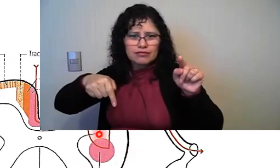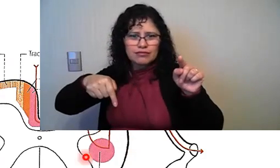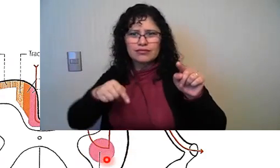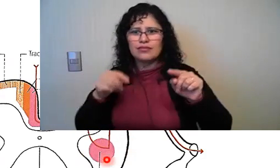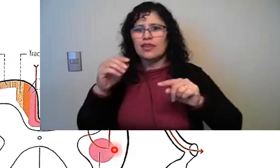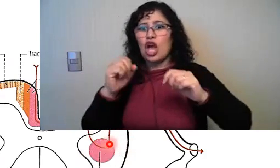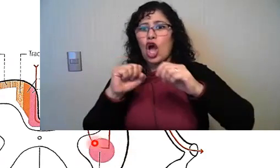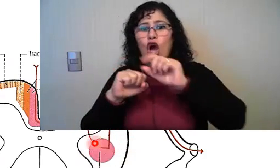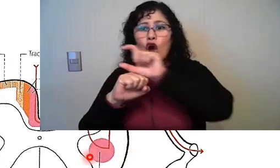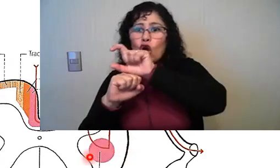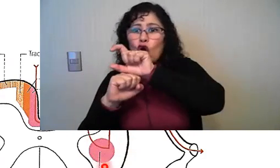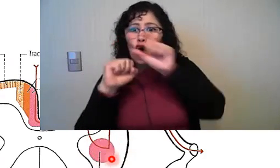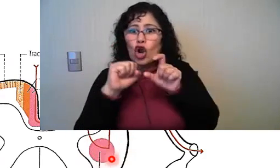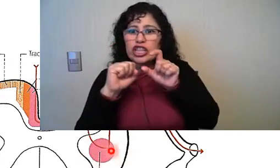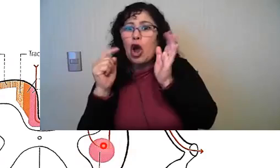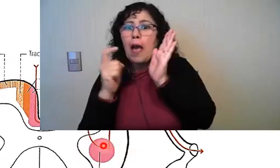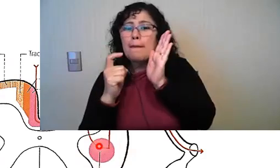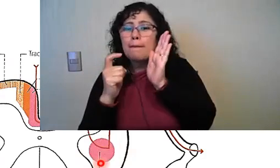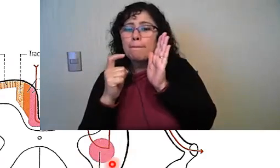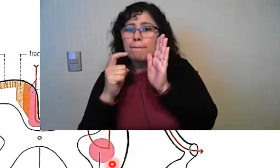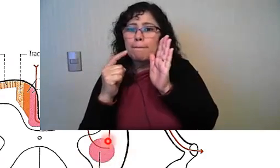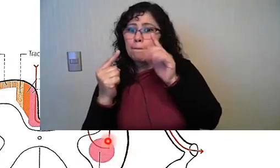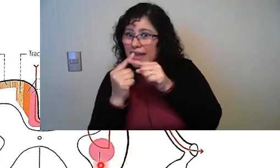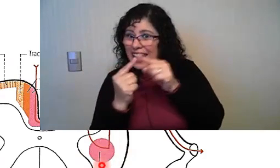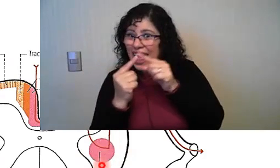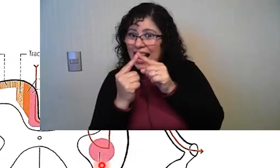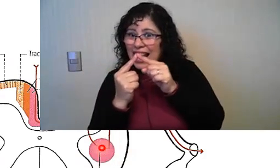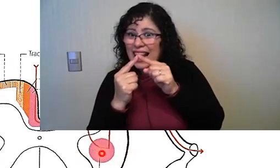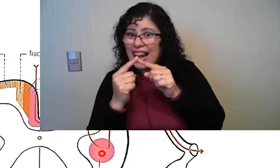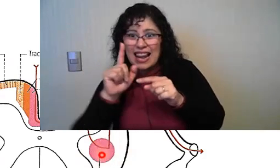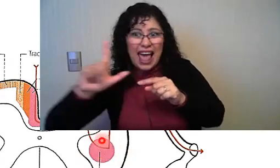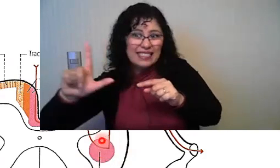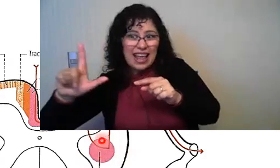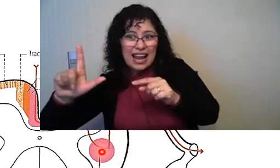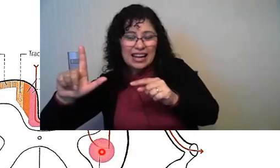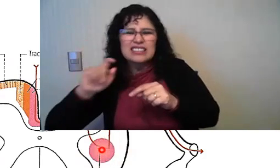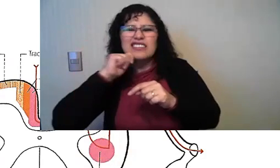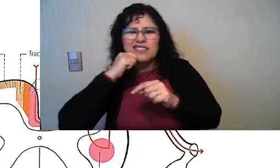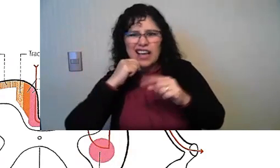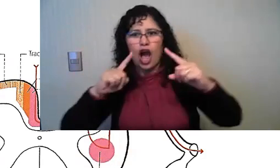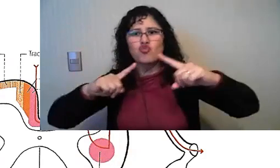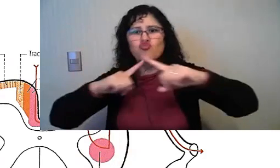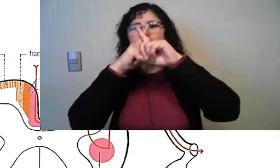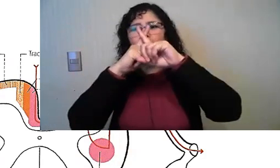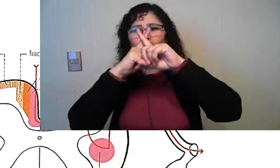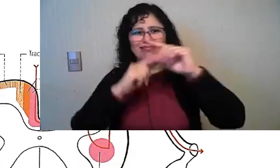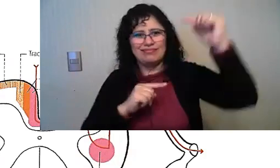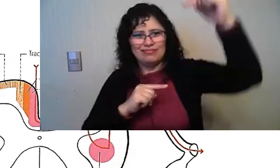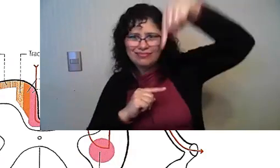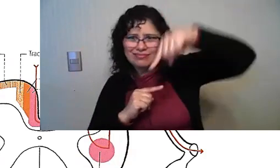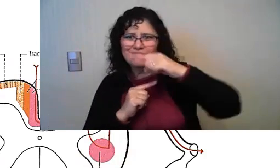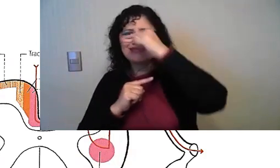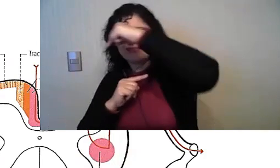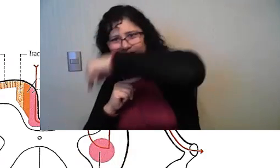habíamos visto acá, y que lo habíamos denominado como córtico espinal cruzado, porque ingresa cruzado a la médula espinal, y aquí está el